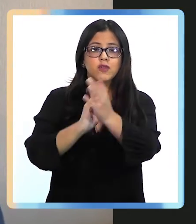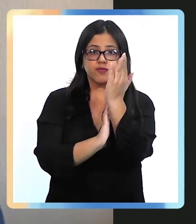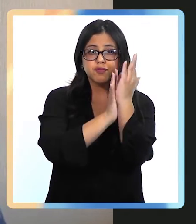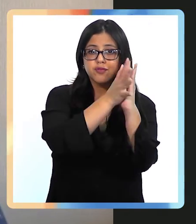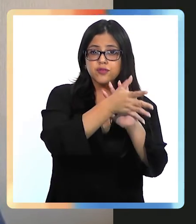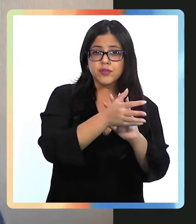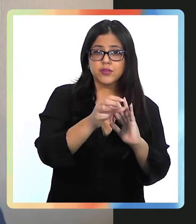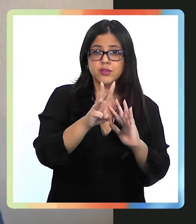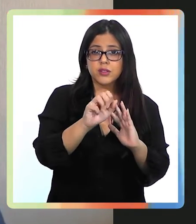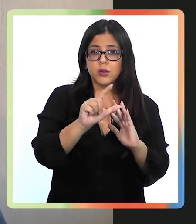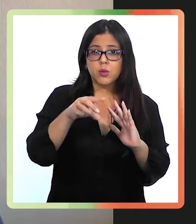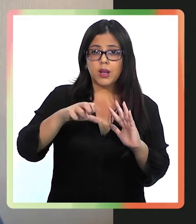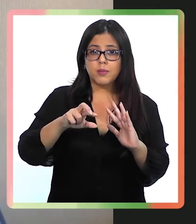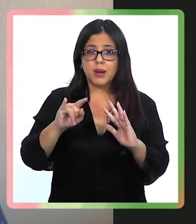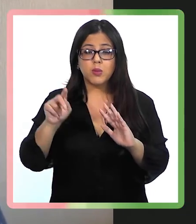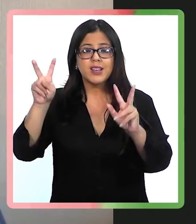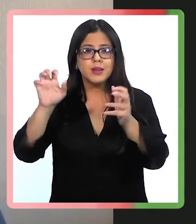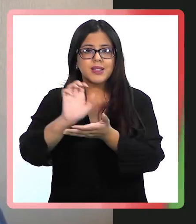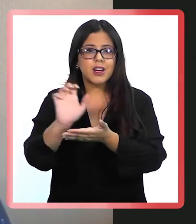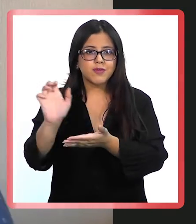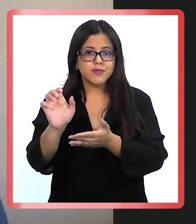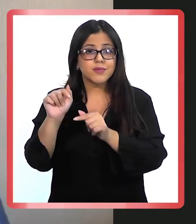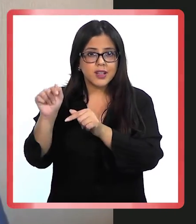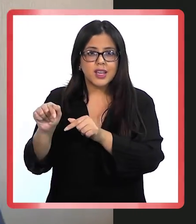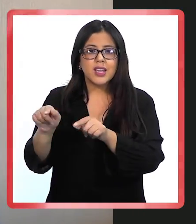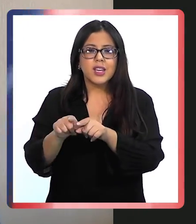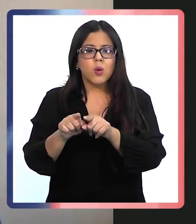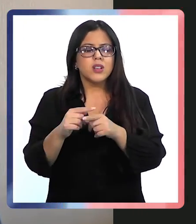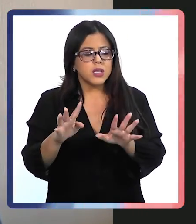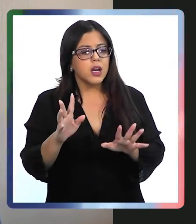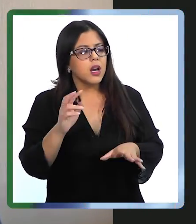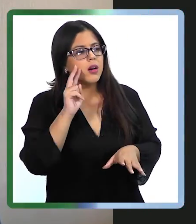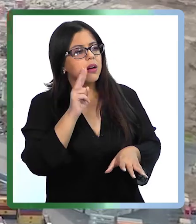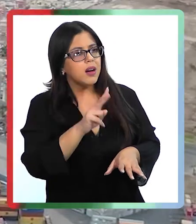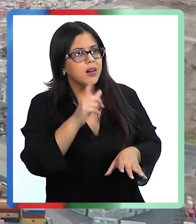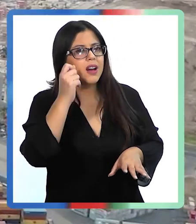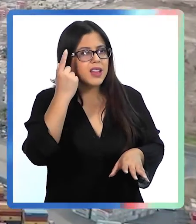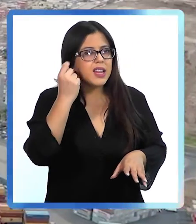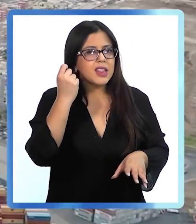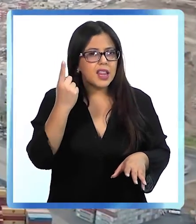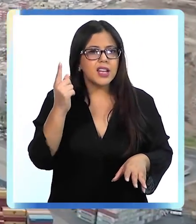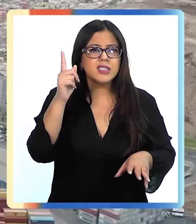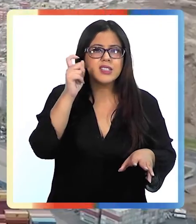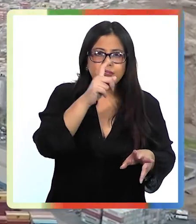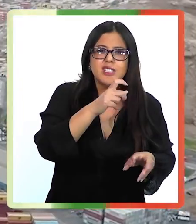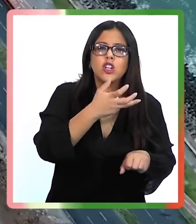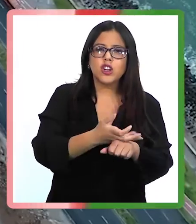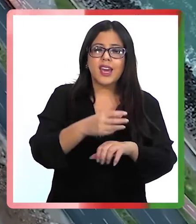Araucanía, respecto al estado de excepción constitucional, se ha mostrado bastante ya no entender lo que pasa en la región de Arica y Pernacota y a entender lo